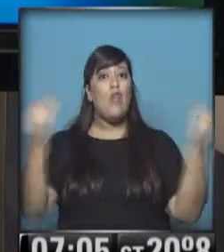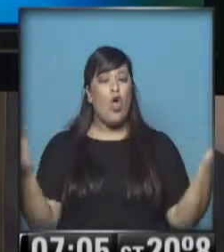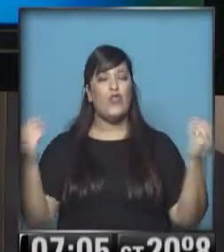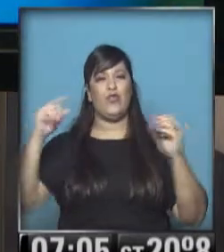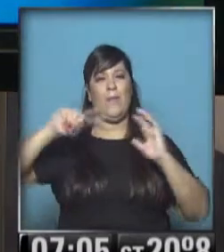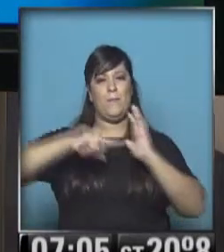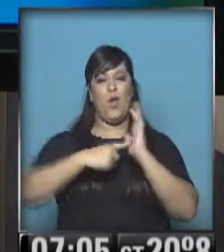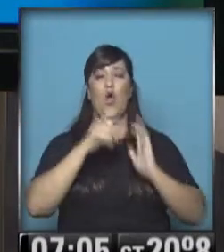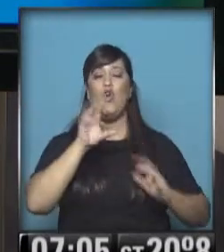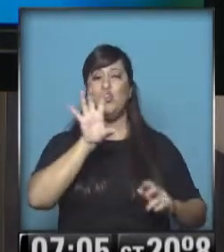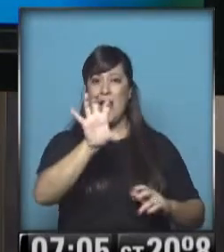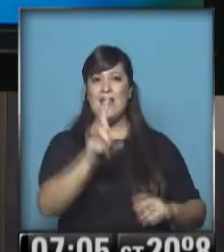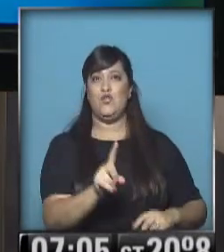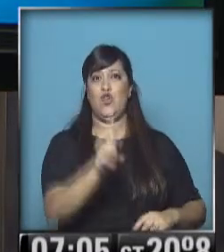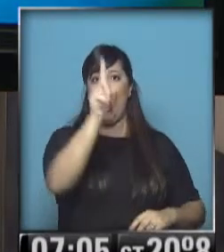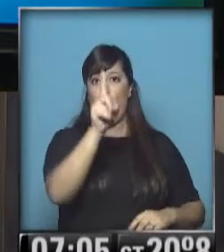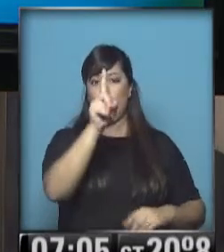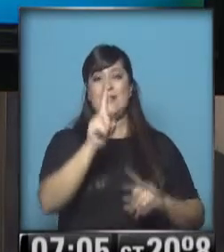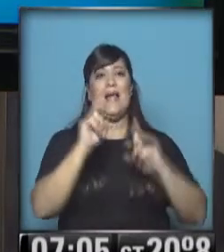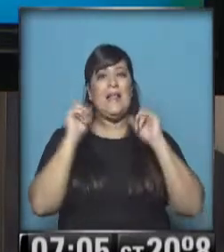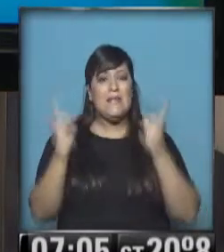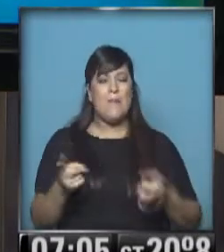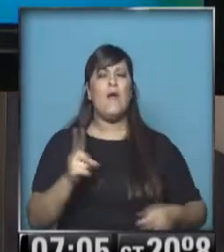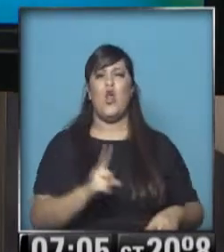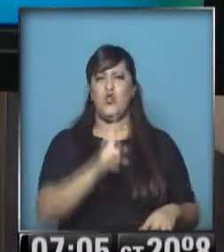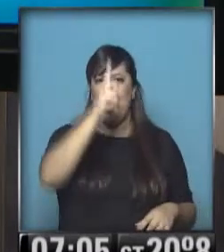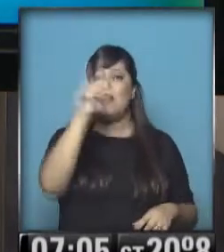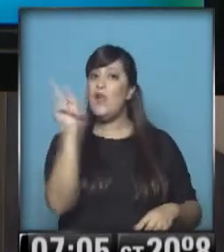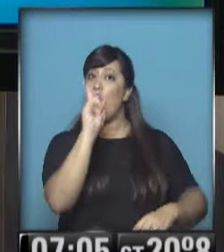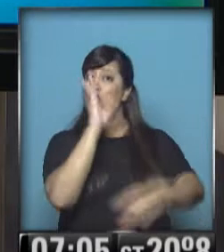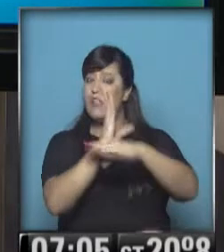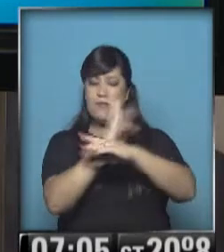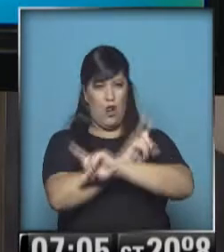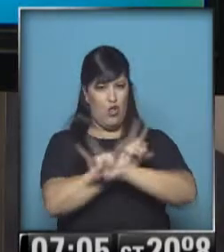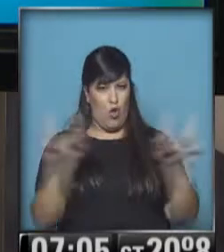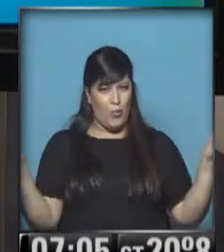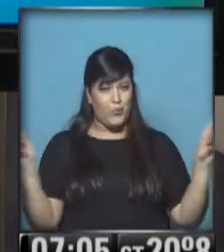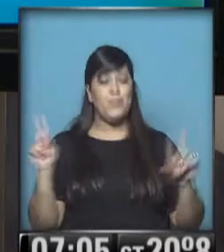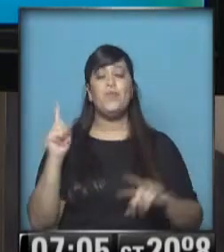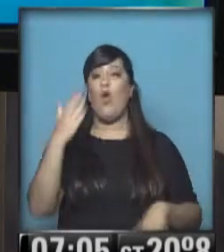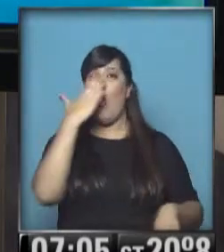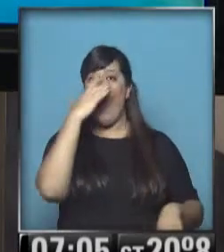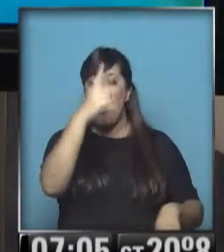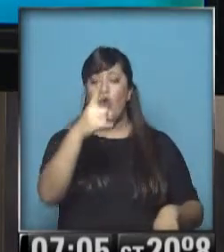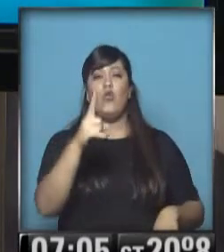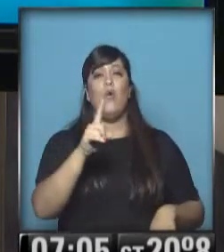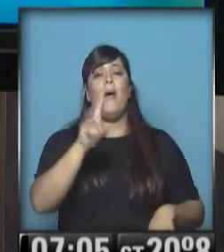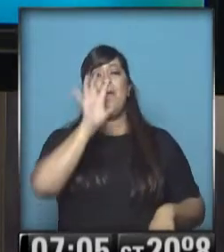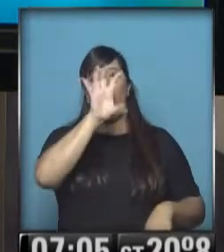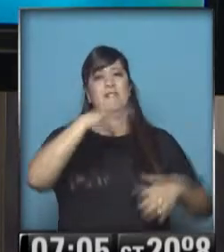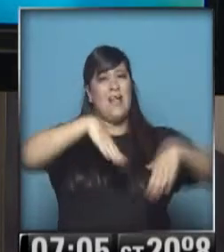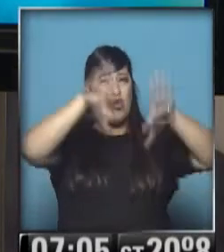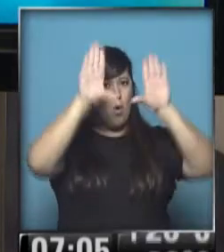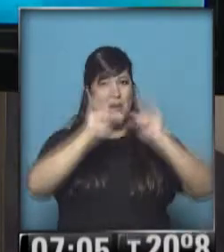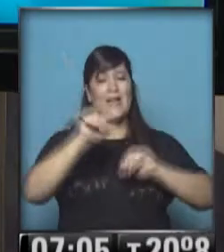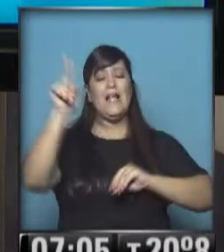norte-norte de la provincia de Buenos Aires, el mismísimo norte, no la zona central. Córdoba, toda la provincia, noreste